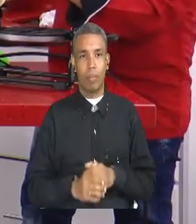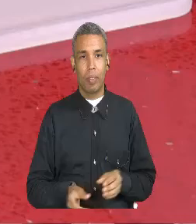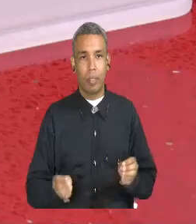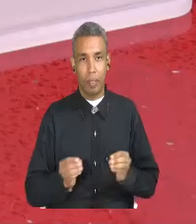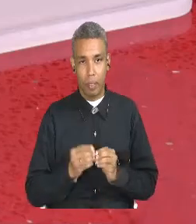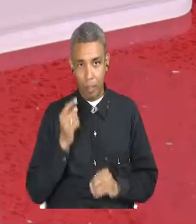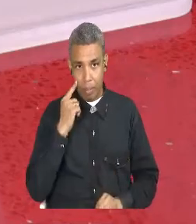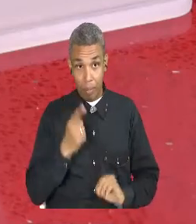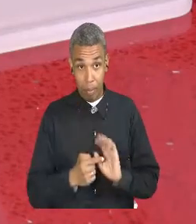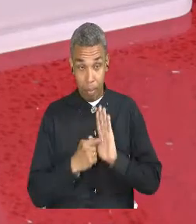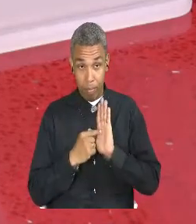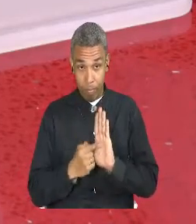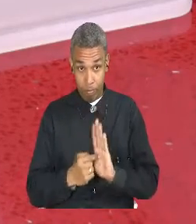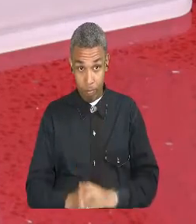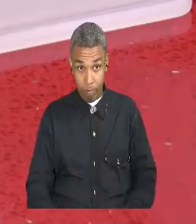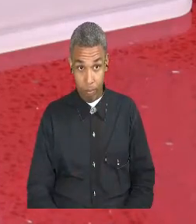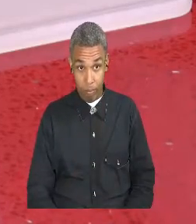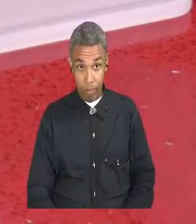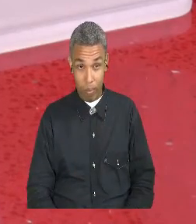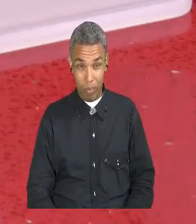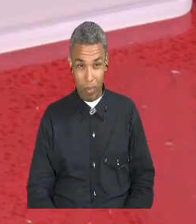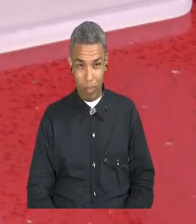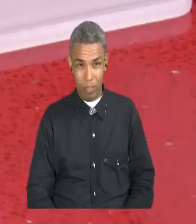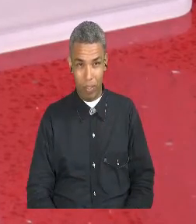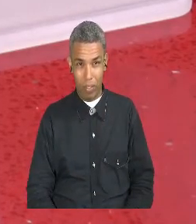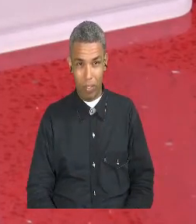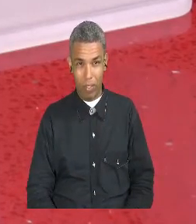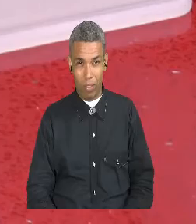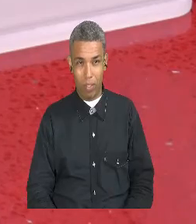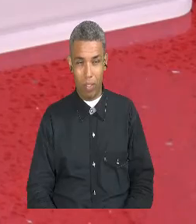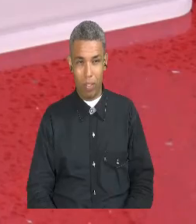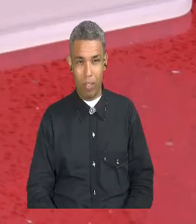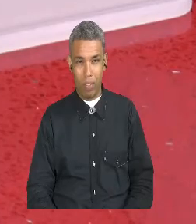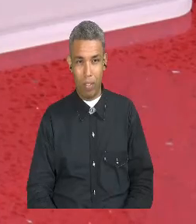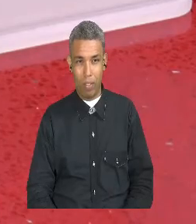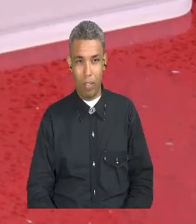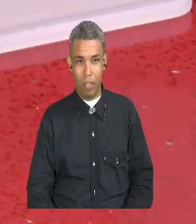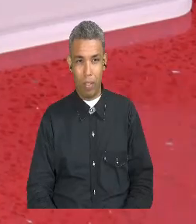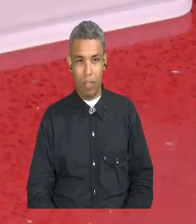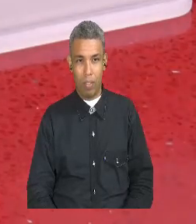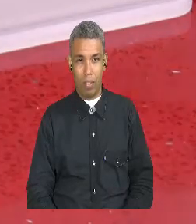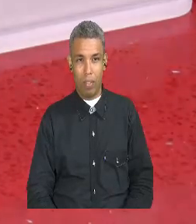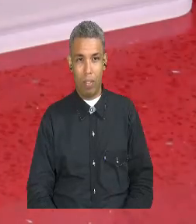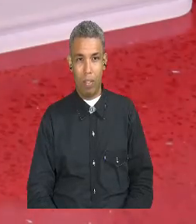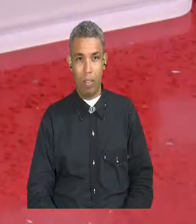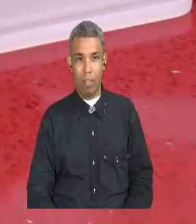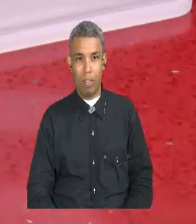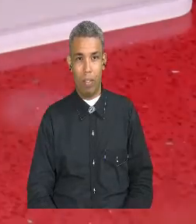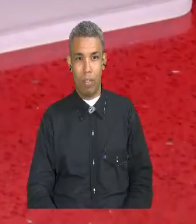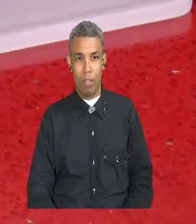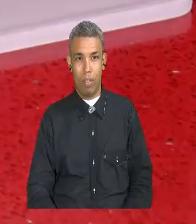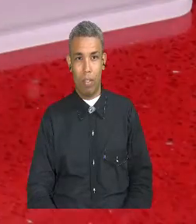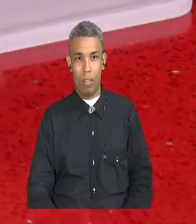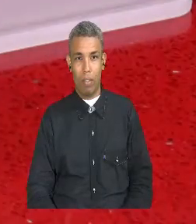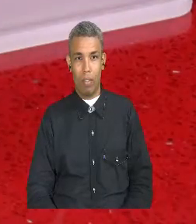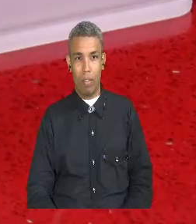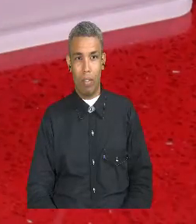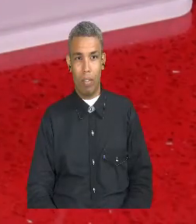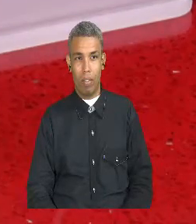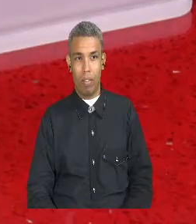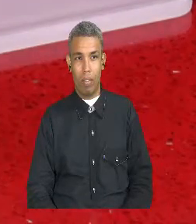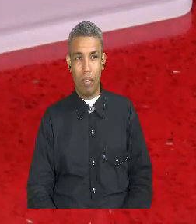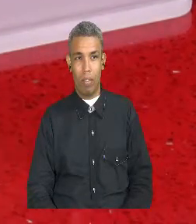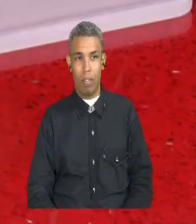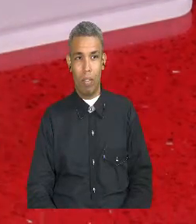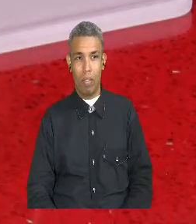ahí. Sí, entonces ya yo aquí la retiro con mucho cariño. Sí, tranquila, sí. No te enjuagues. Vamos a colocarla por aquí.